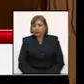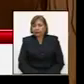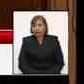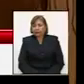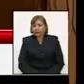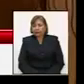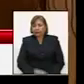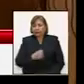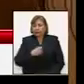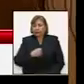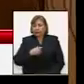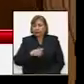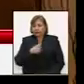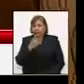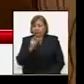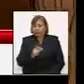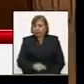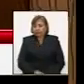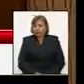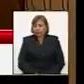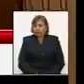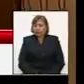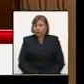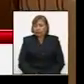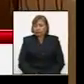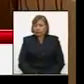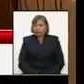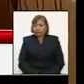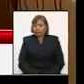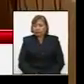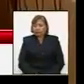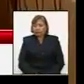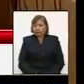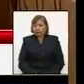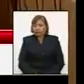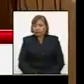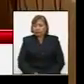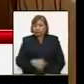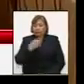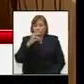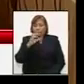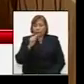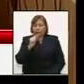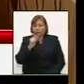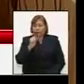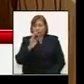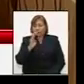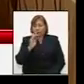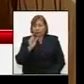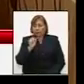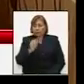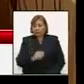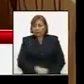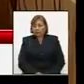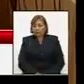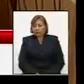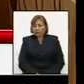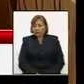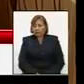Lamentamos mucho. Sigue la siguiente persona. El comandante Guillermo Fidel Castro Asa.